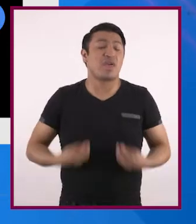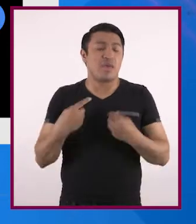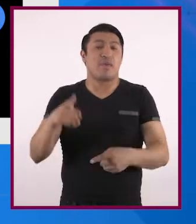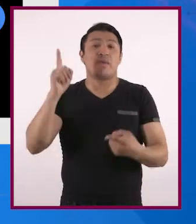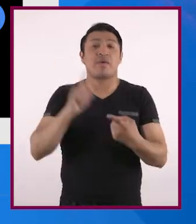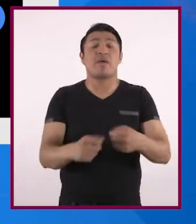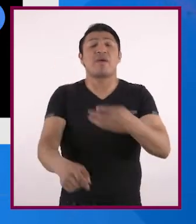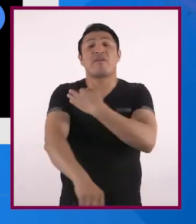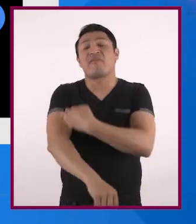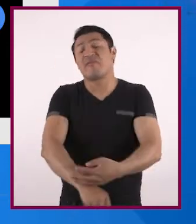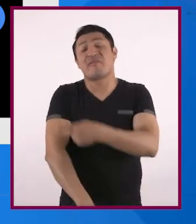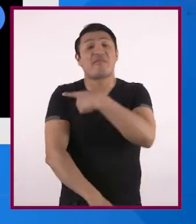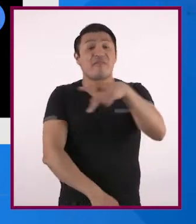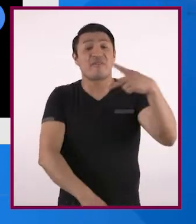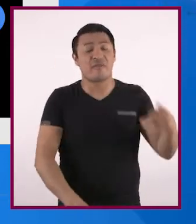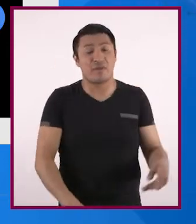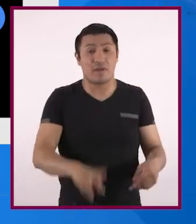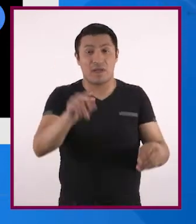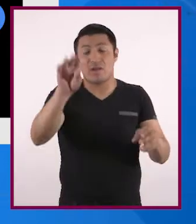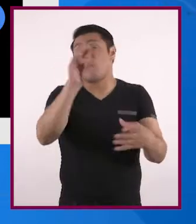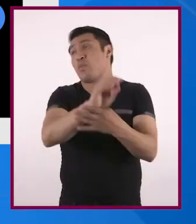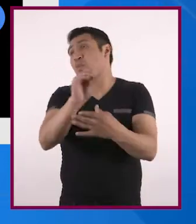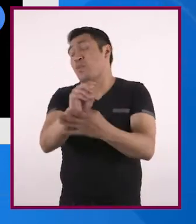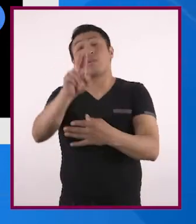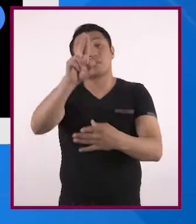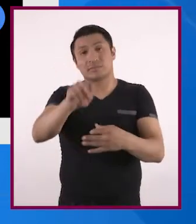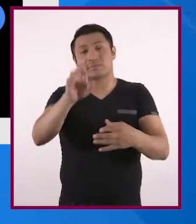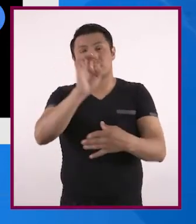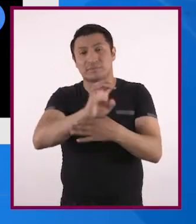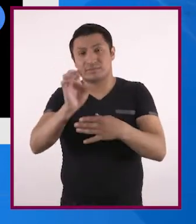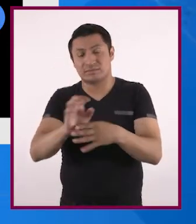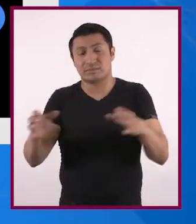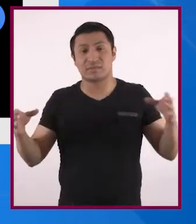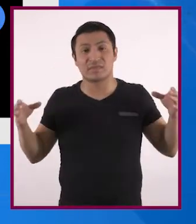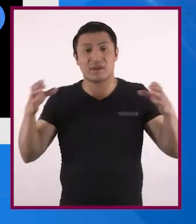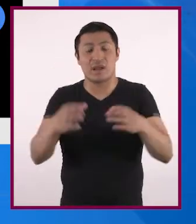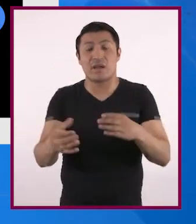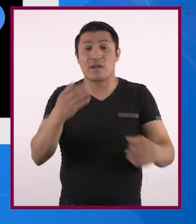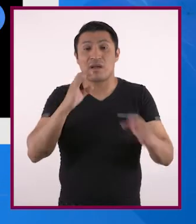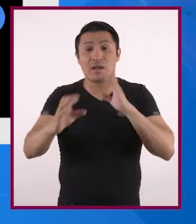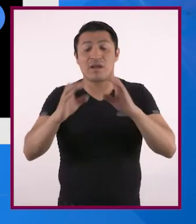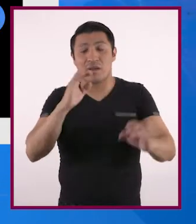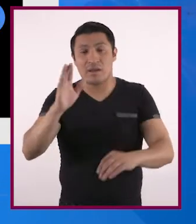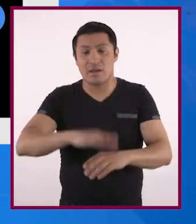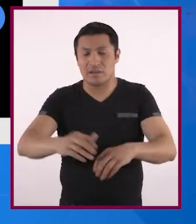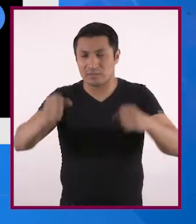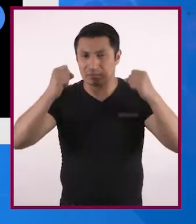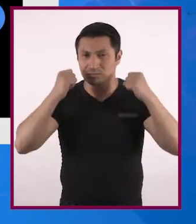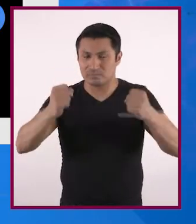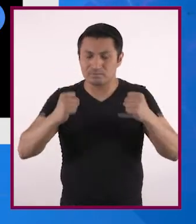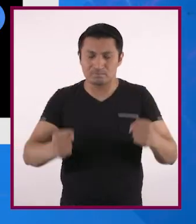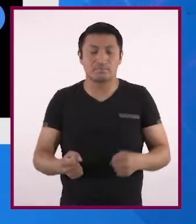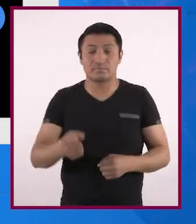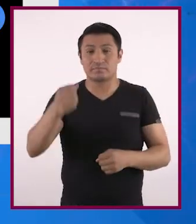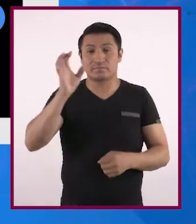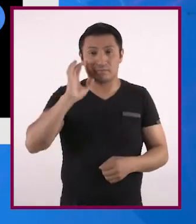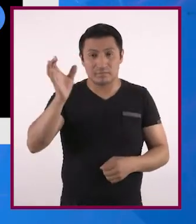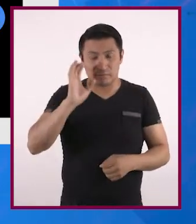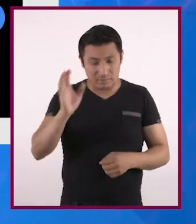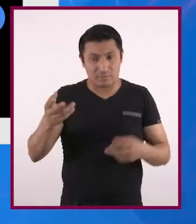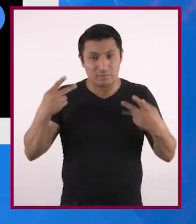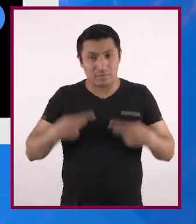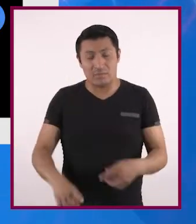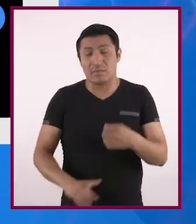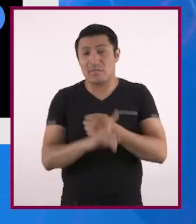su familia, etcétera, y no es indiferente a su situación. Entonces las redes comunitarias son más fuertes y cuando alguien tiene un